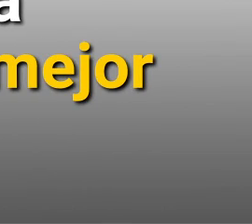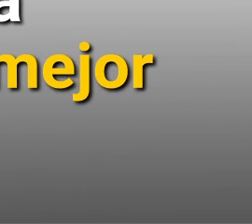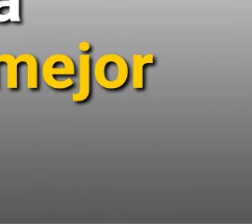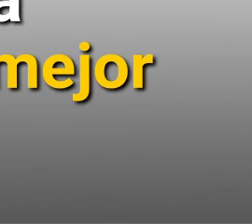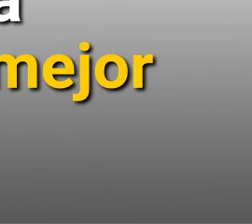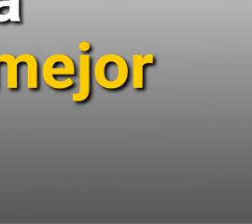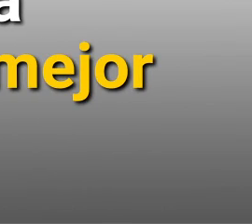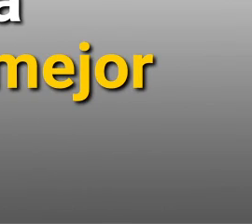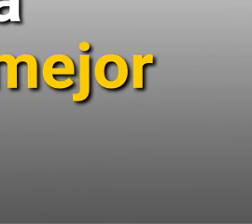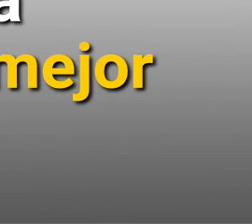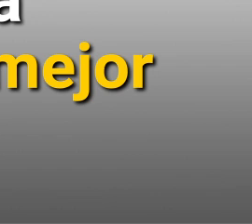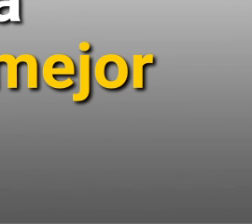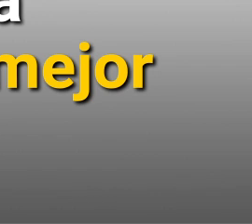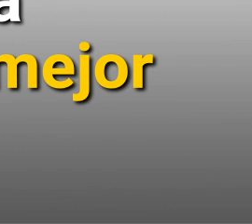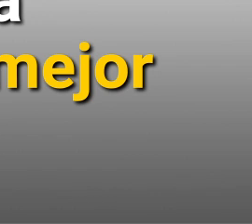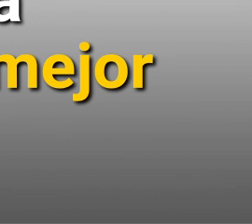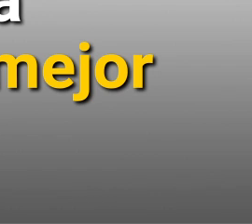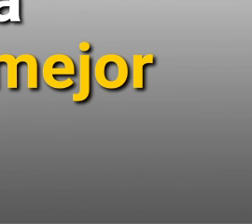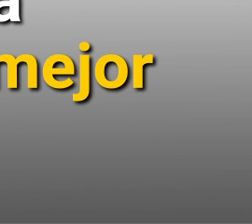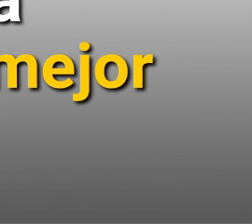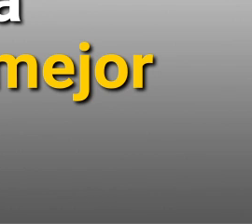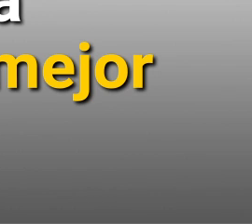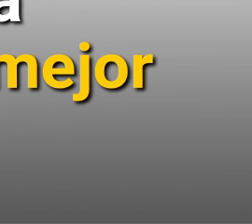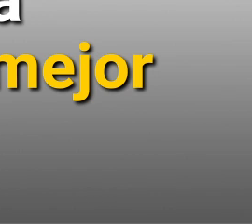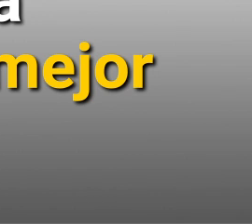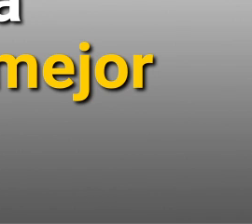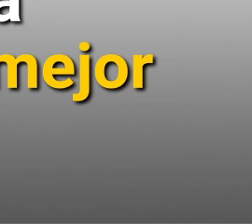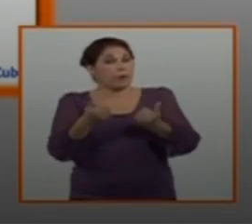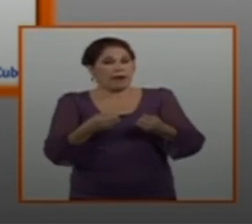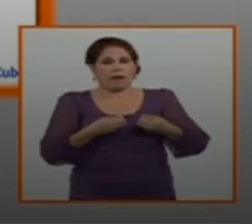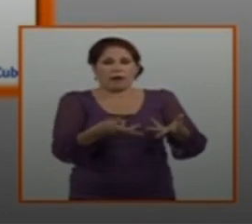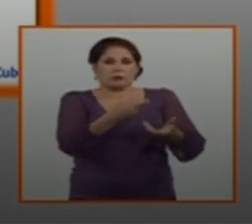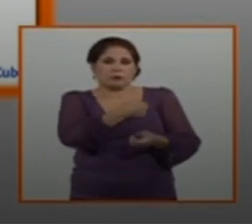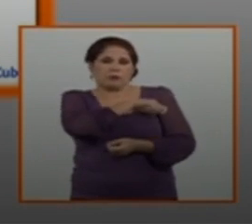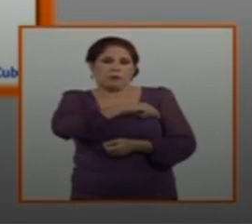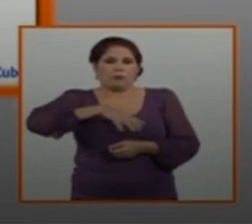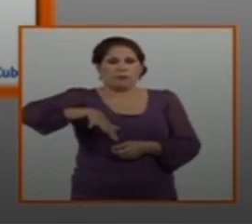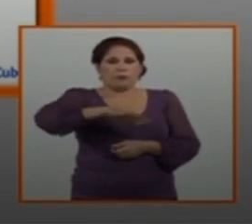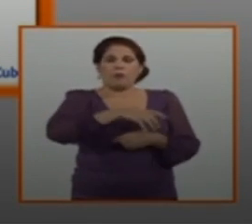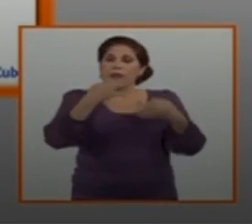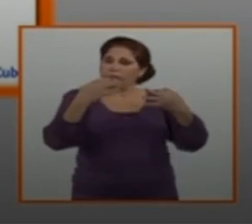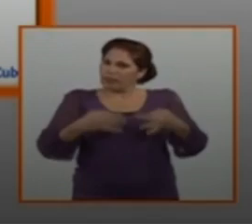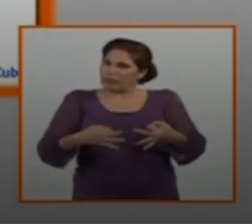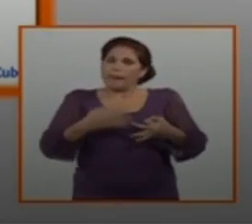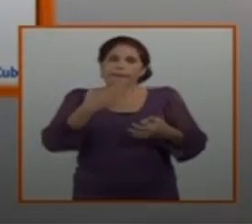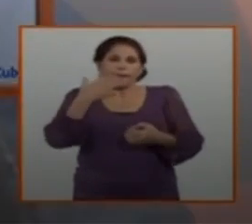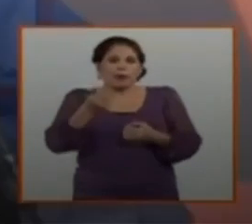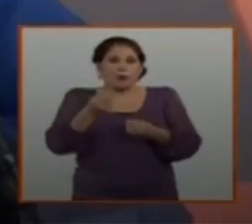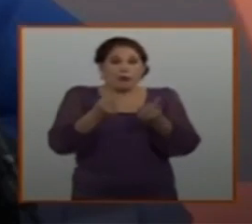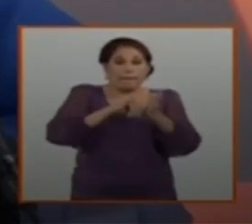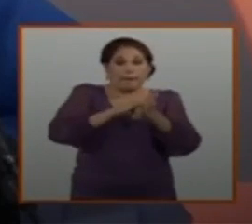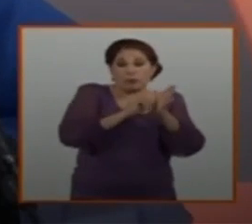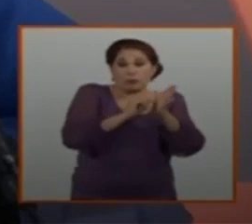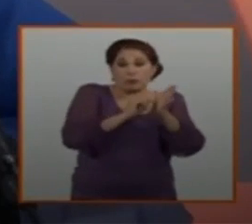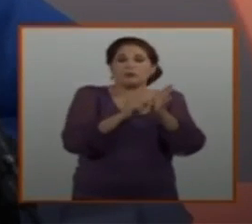están creciendo 6 veces, 7 veces, pero no 70 veces. Tenemos que usar mejor ese presupuesto,